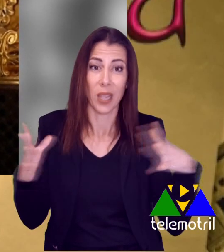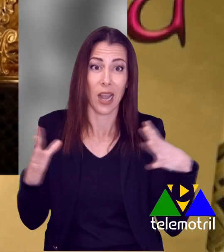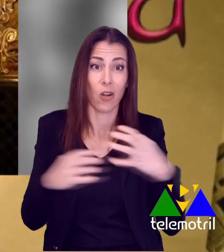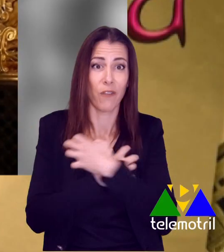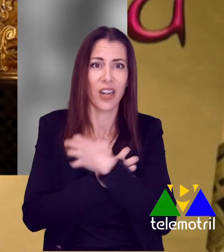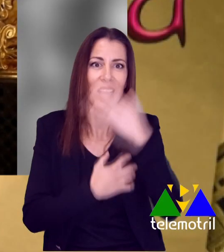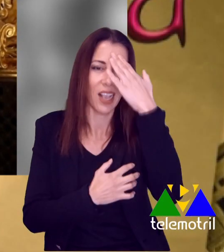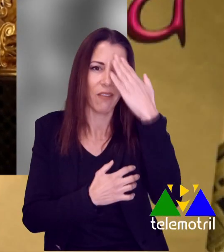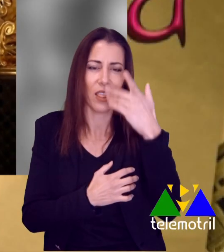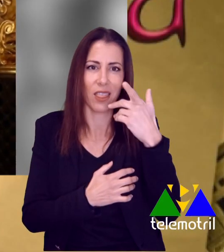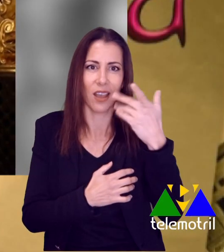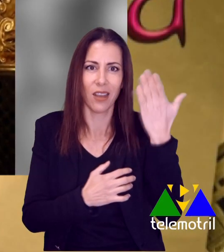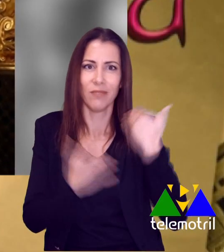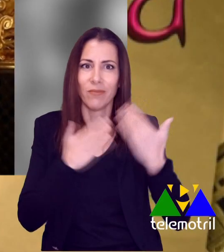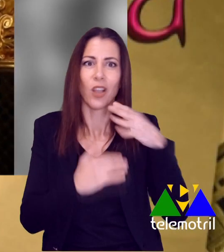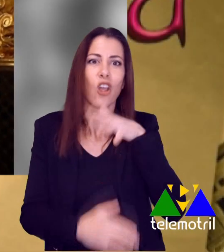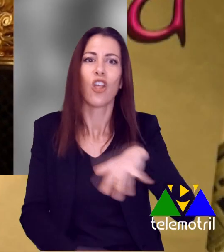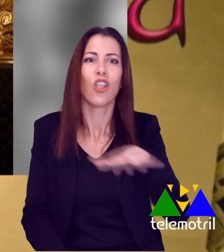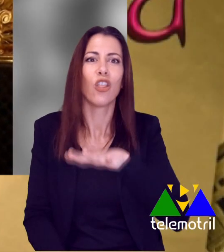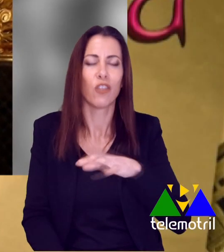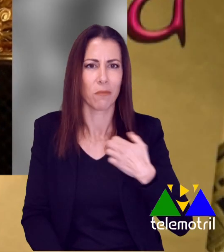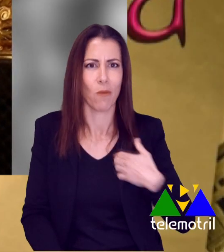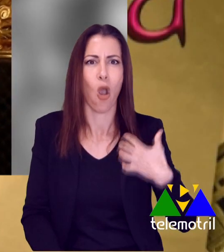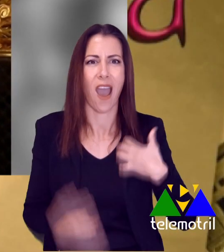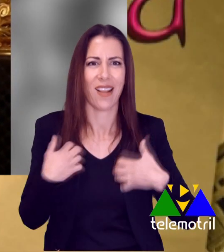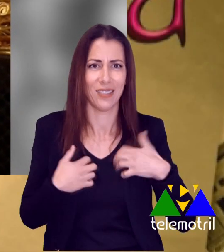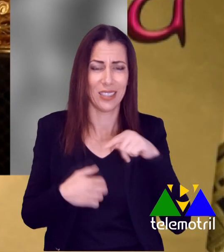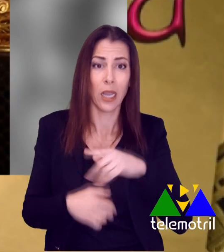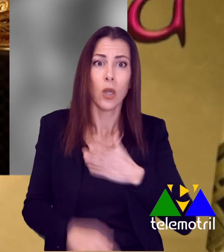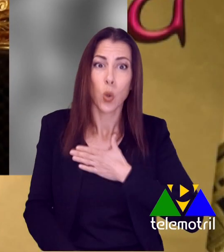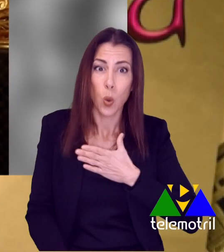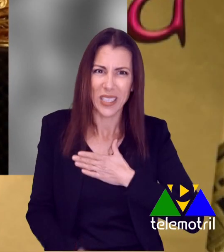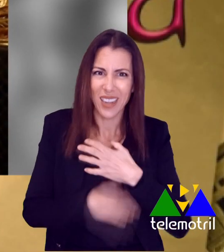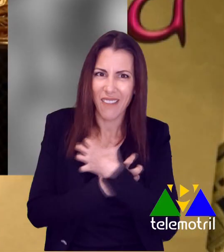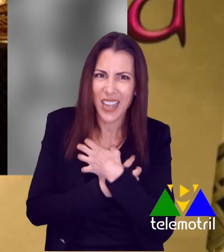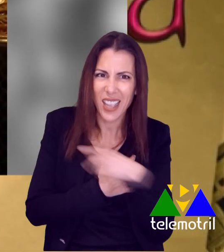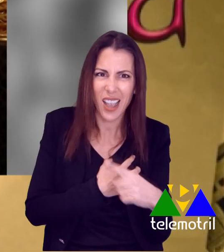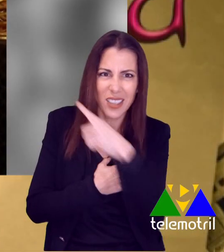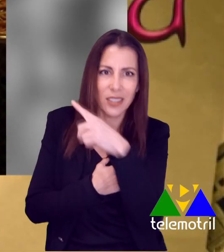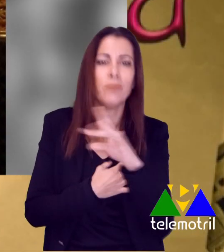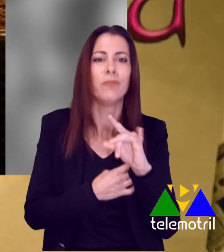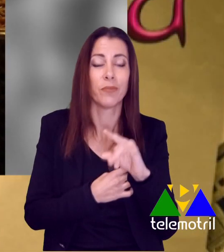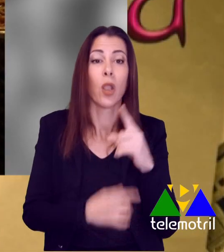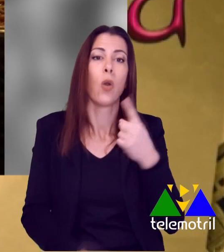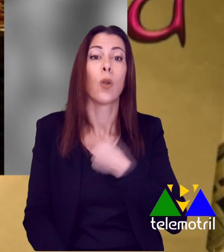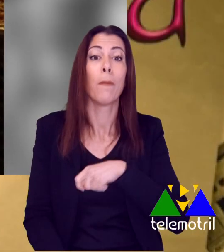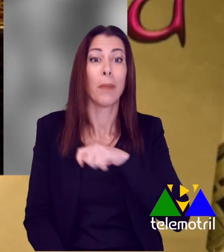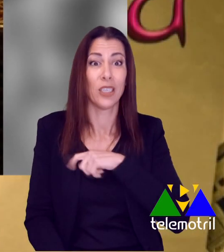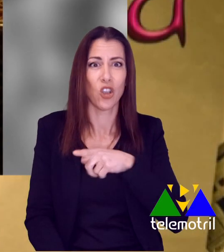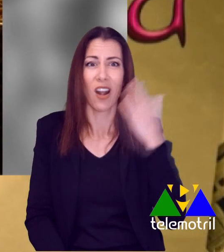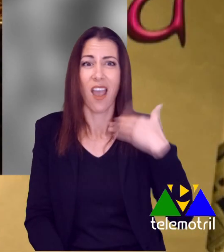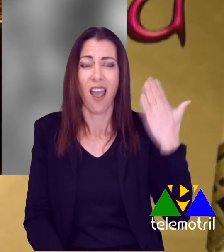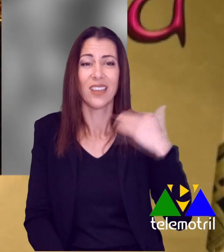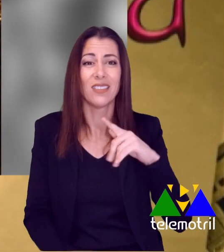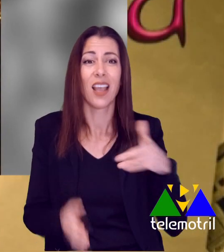Cabeza en los Andes, en Argentina. ¿De nuestra Virgen? Claro, en los Andes. Sí, unos españoles que andaban por los Andes en la época